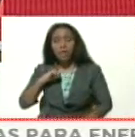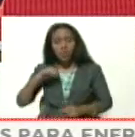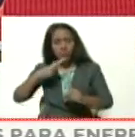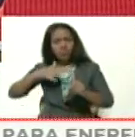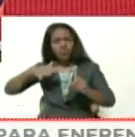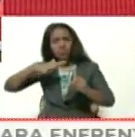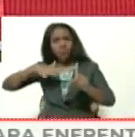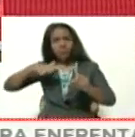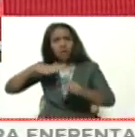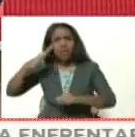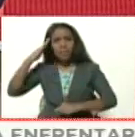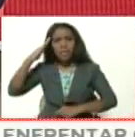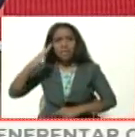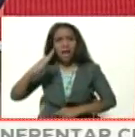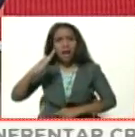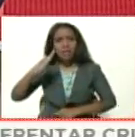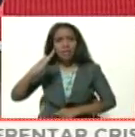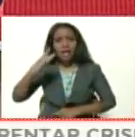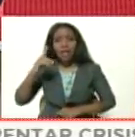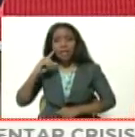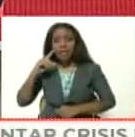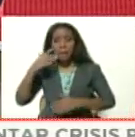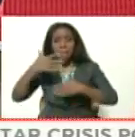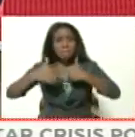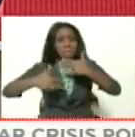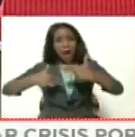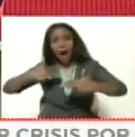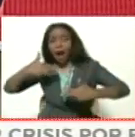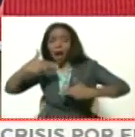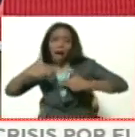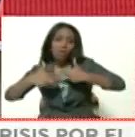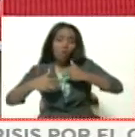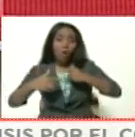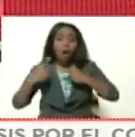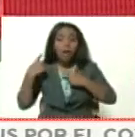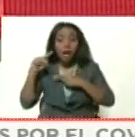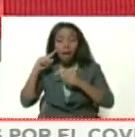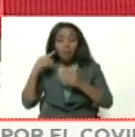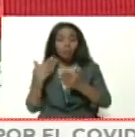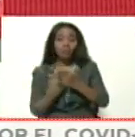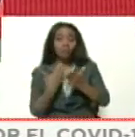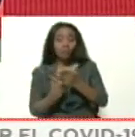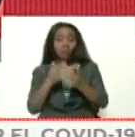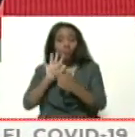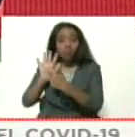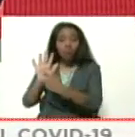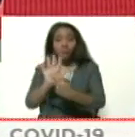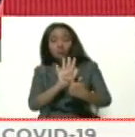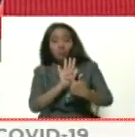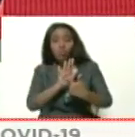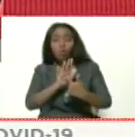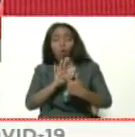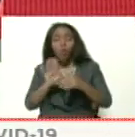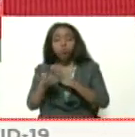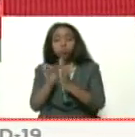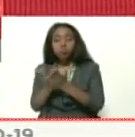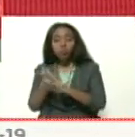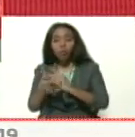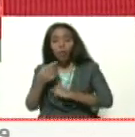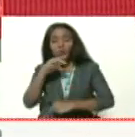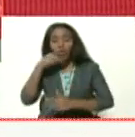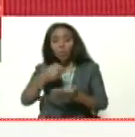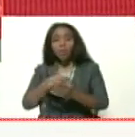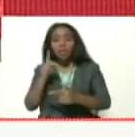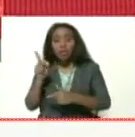de paramilitares, de mercenarios, y estamos presentando al mundo los nombres de los jefes de esos 3